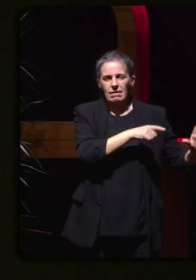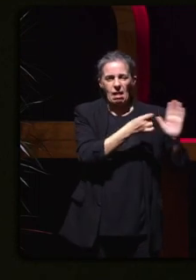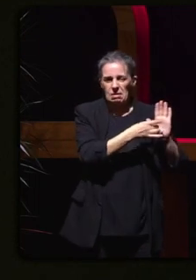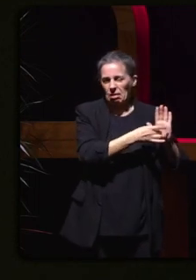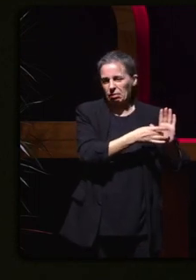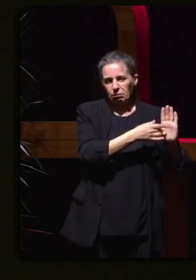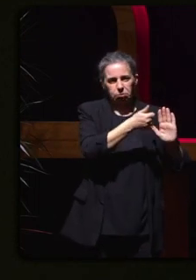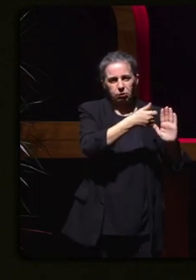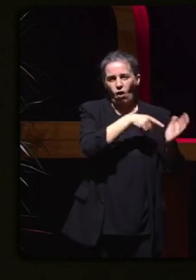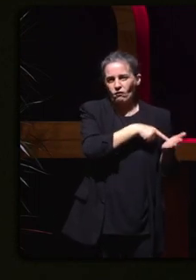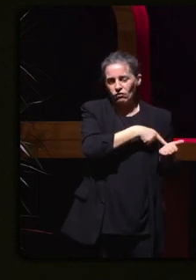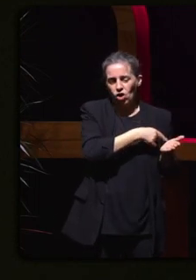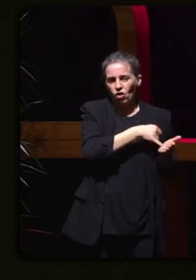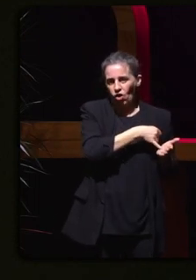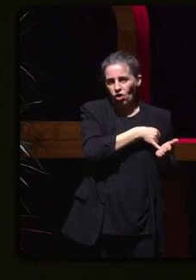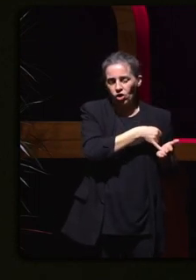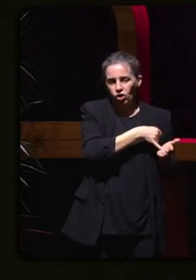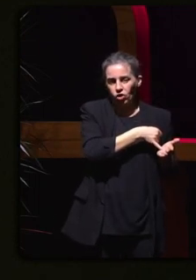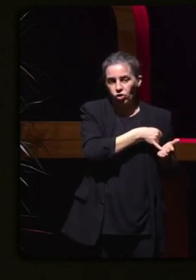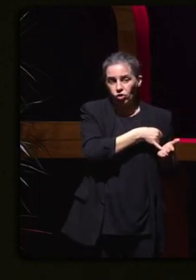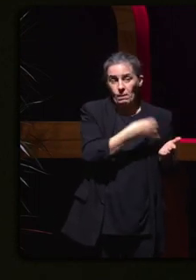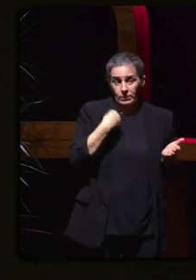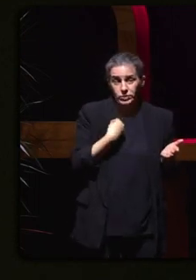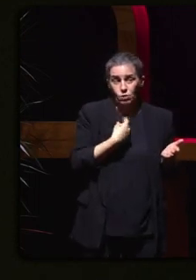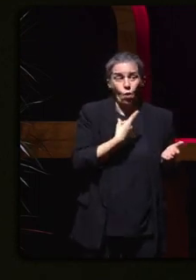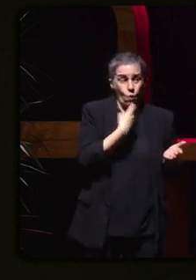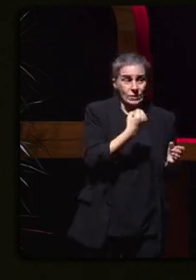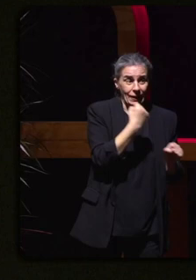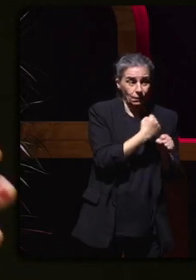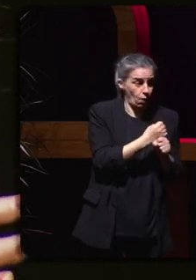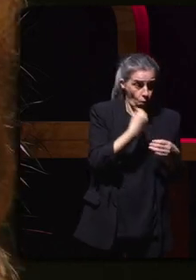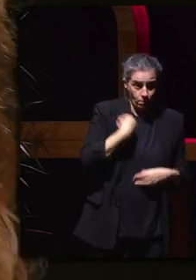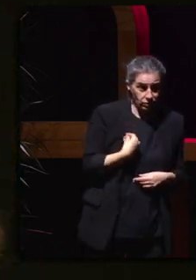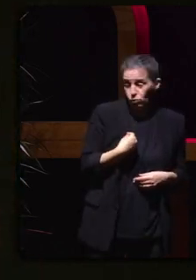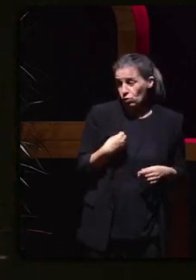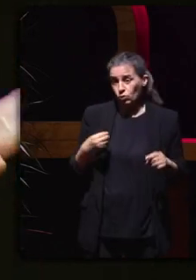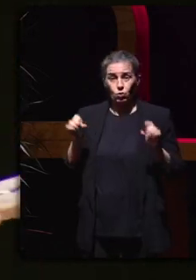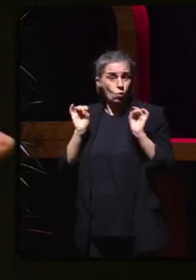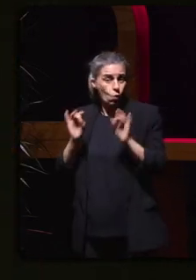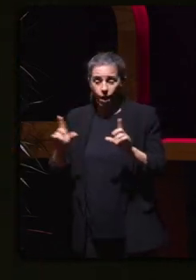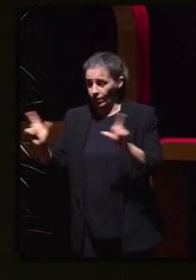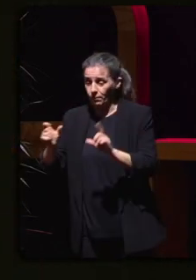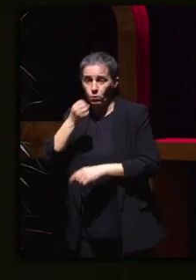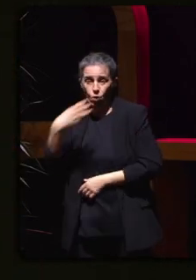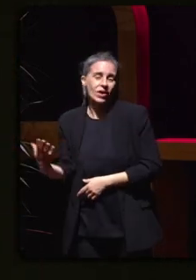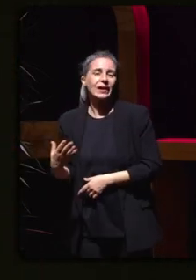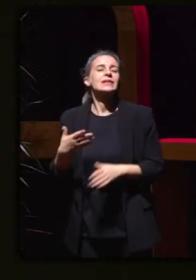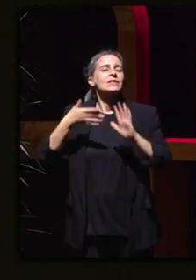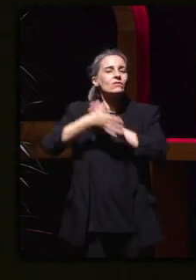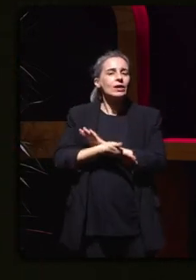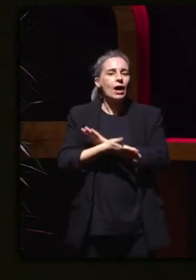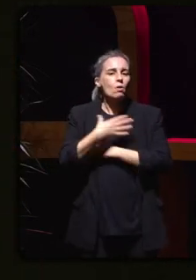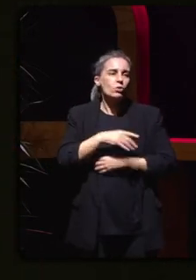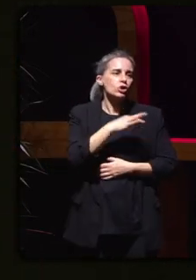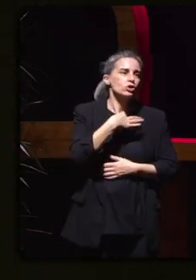Cuesta lo mismo hacerla que la buena no en el sentido de que puedes elegir si hacerlo bien o hacerlo mal sino en el